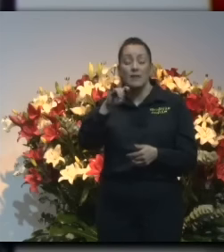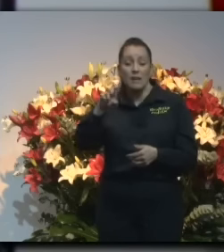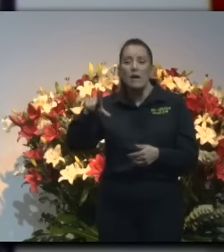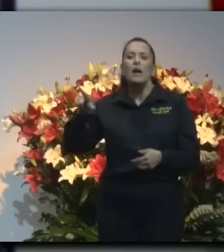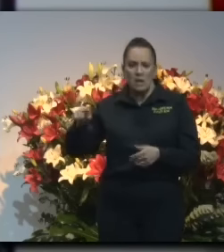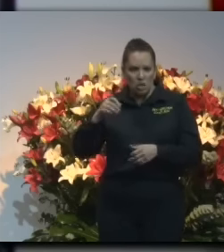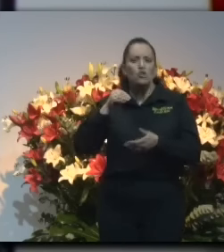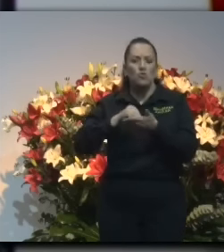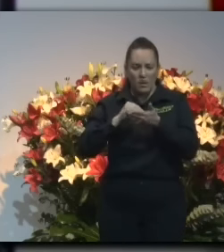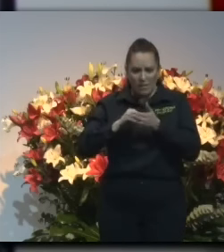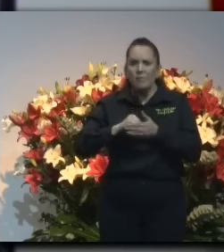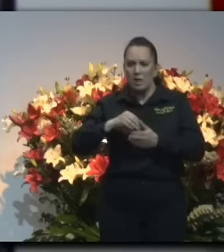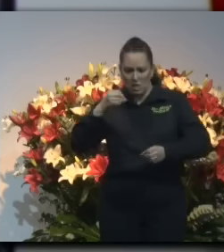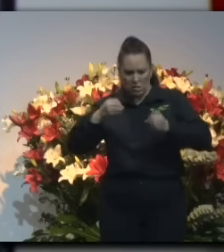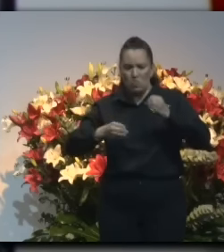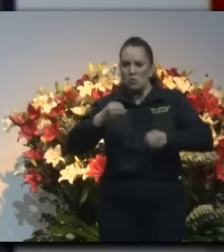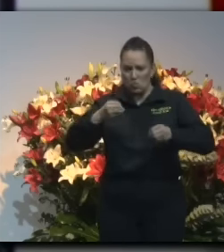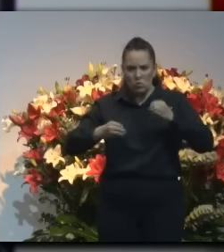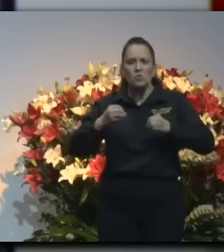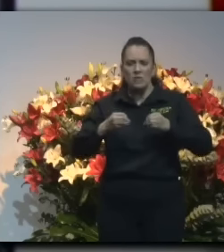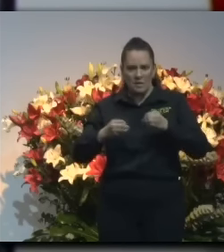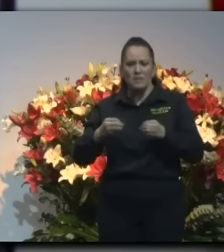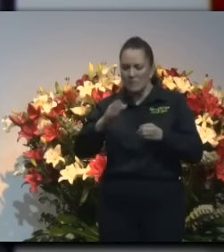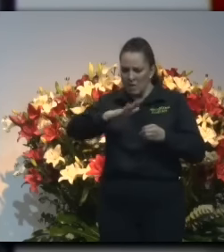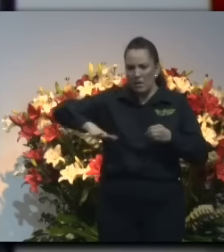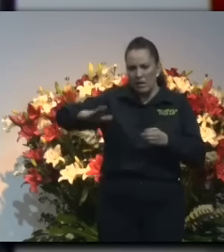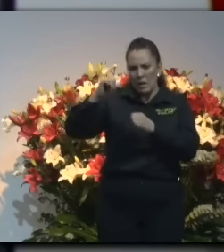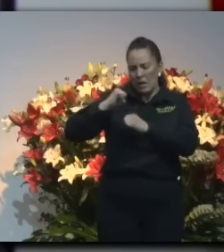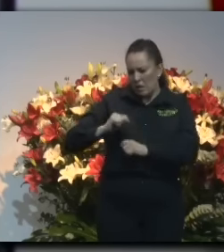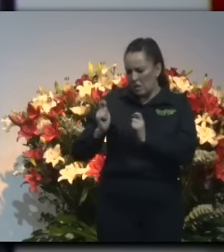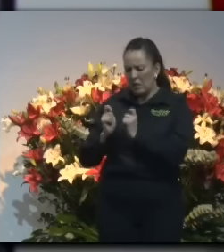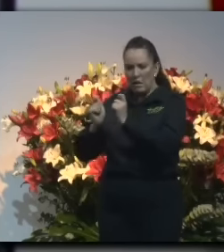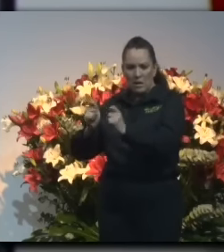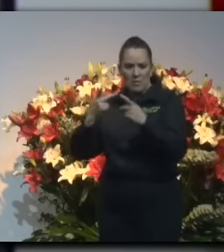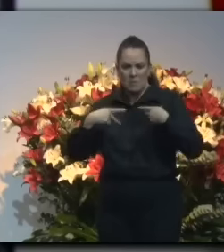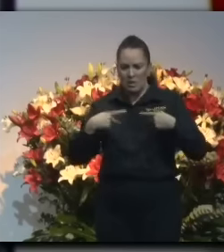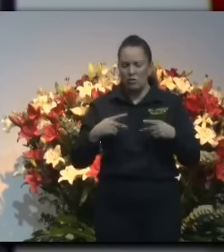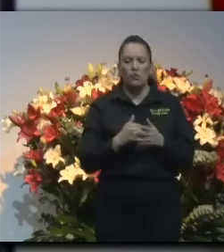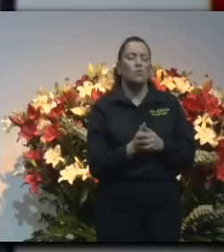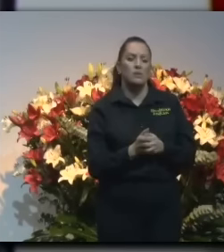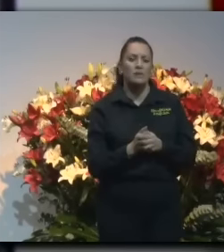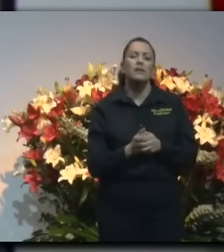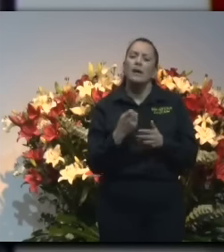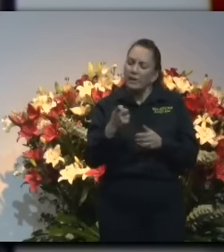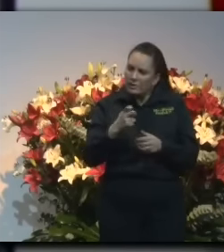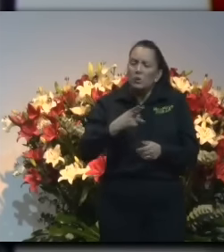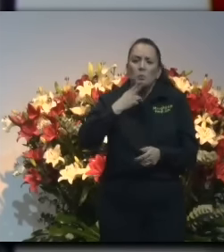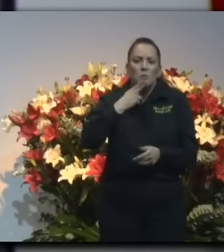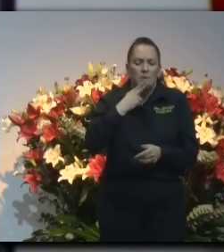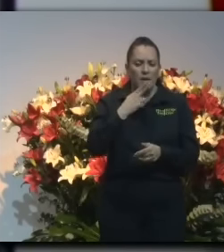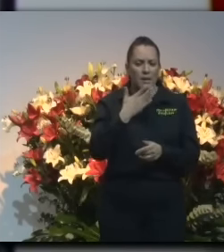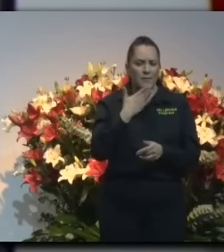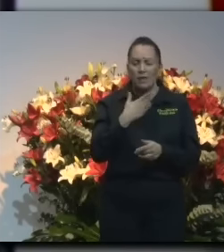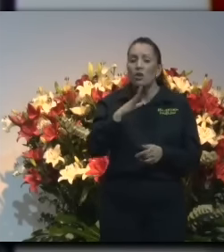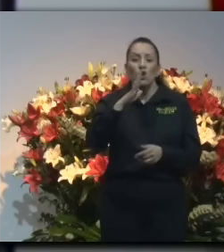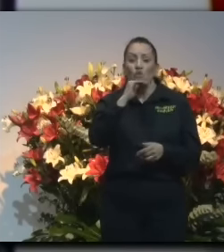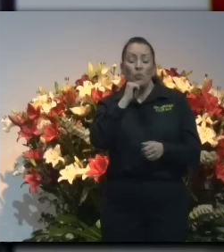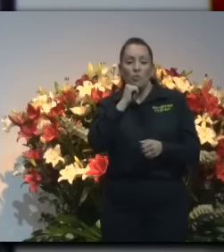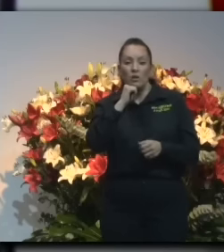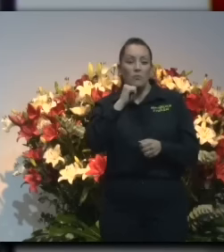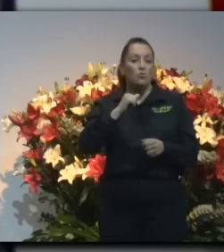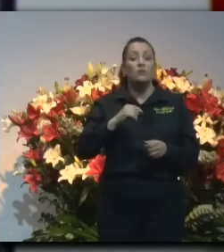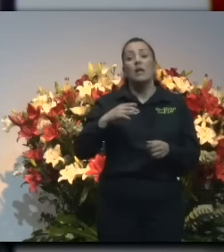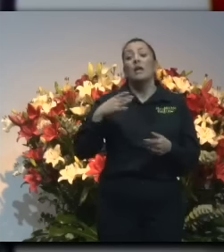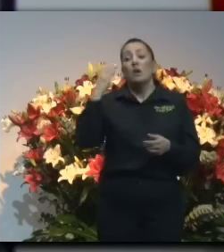funciona. Creo que tenemos que retomar la justicia cívica en muchos de los temas. No se puede seguir criminalizando todos